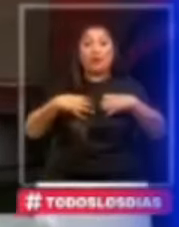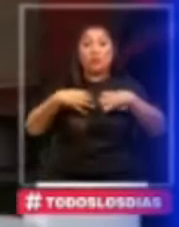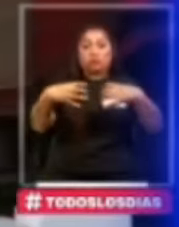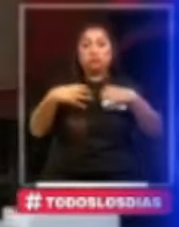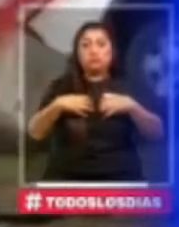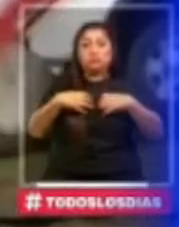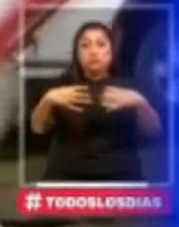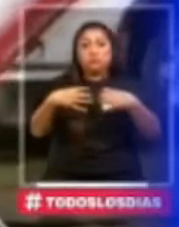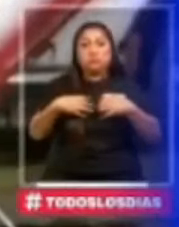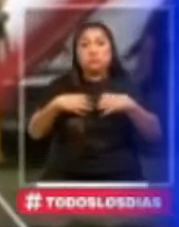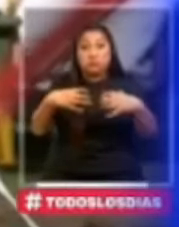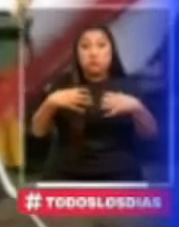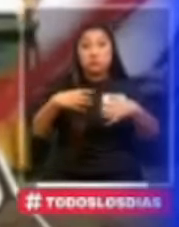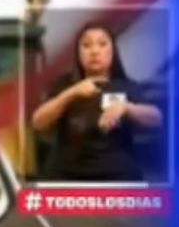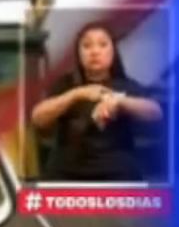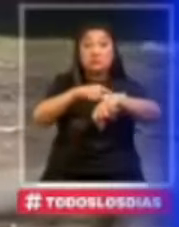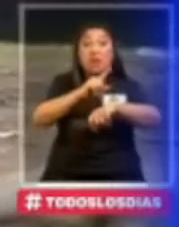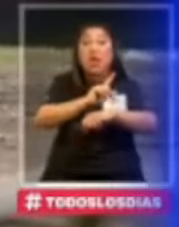por más de 18 minutos.